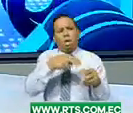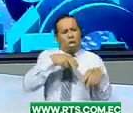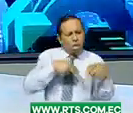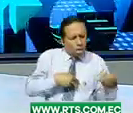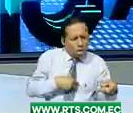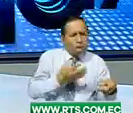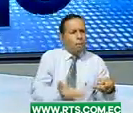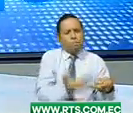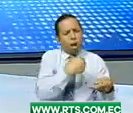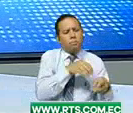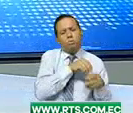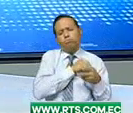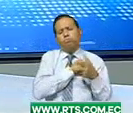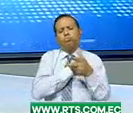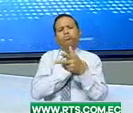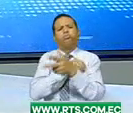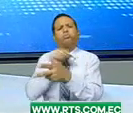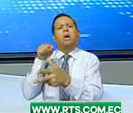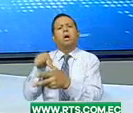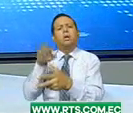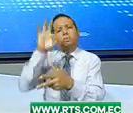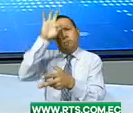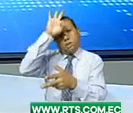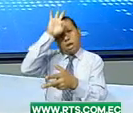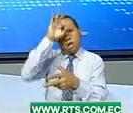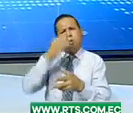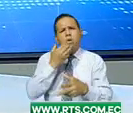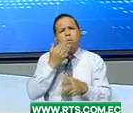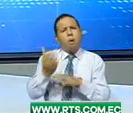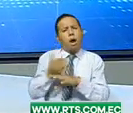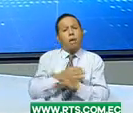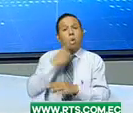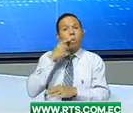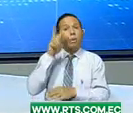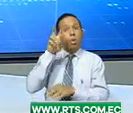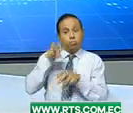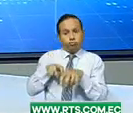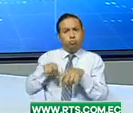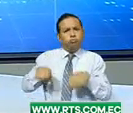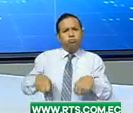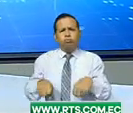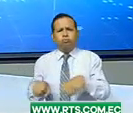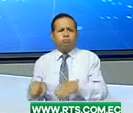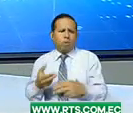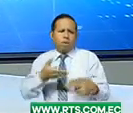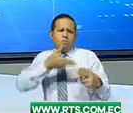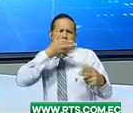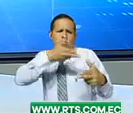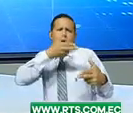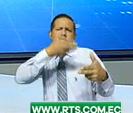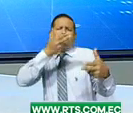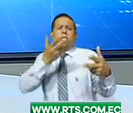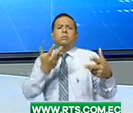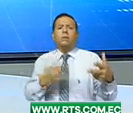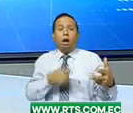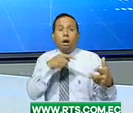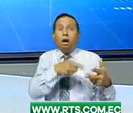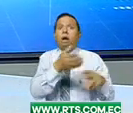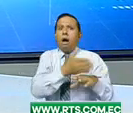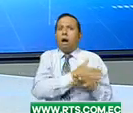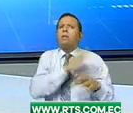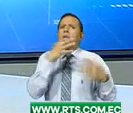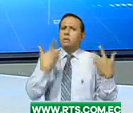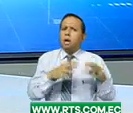de salud luego que dos sujetos en motocicleta abrieran fuego en su contra. La víctima presenta antecedentes penales y la